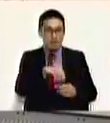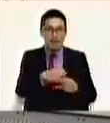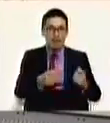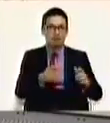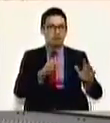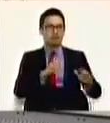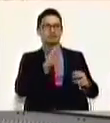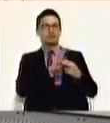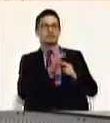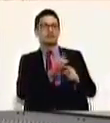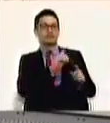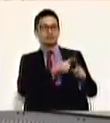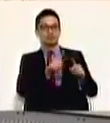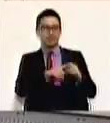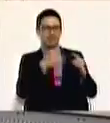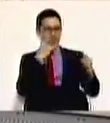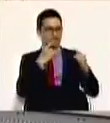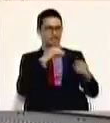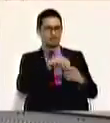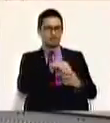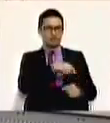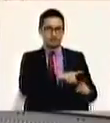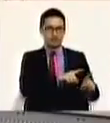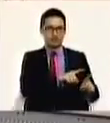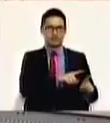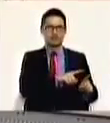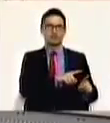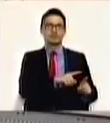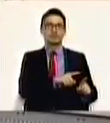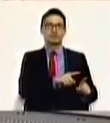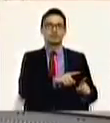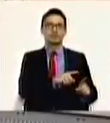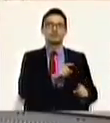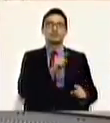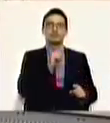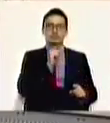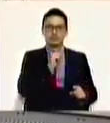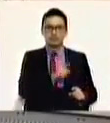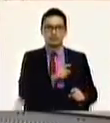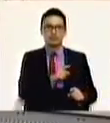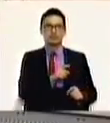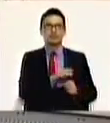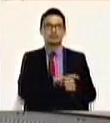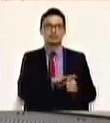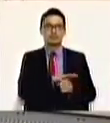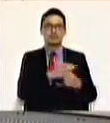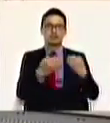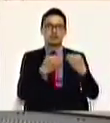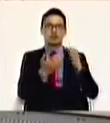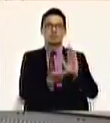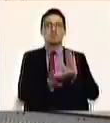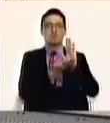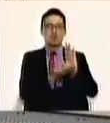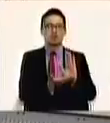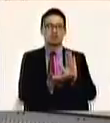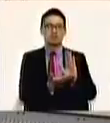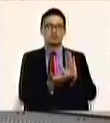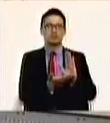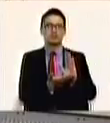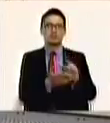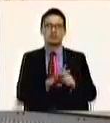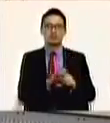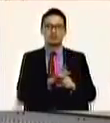commodities, agropecuarios, entre otros, y solamente la agroexportación. Tal vez eso explique ese modelo aplicado